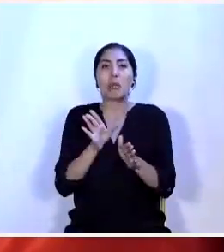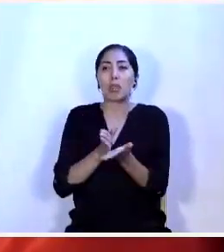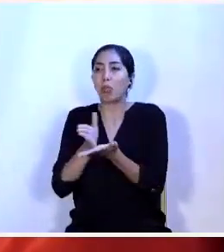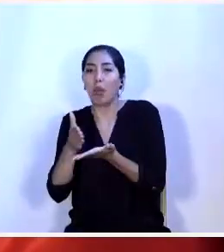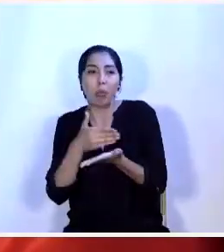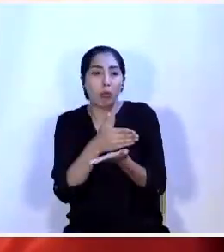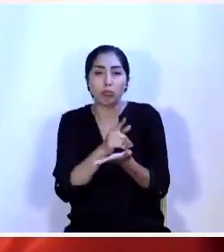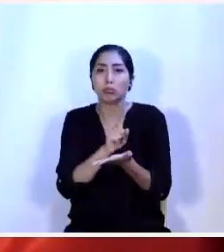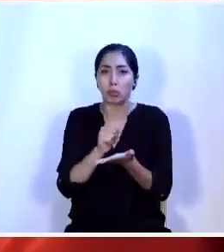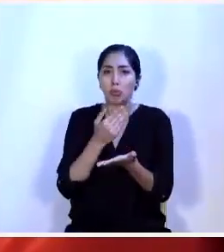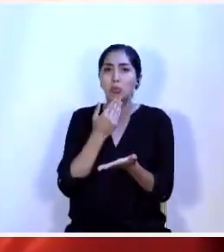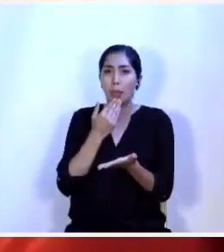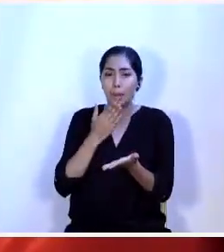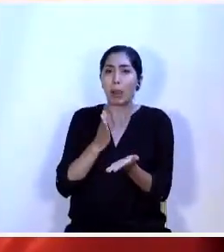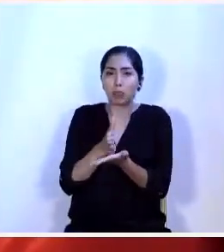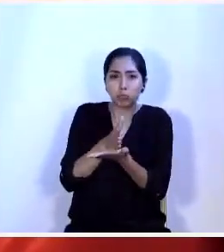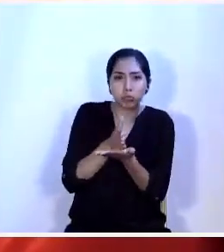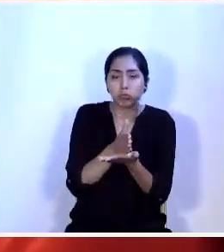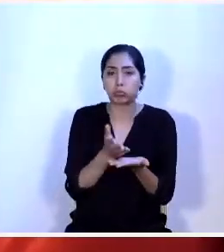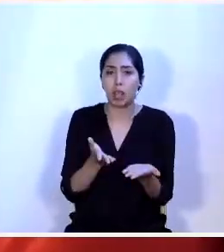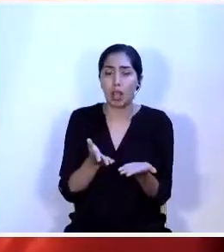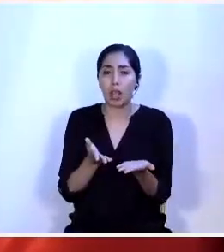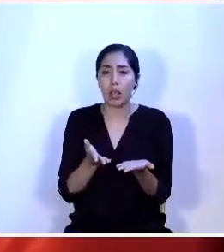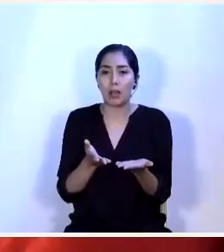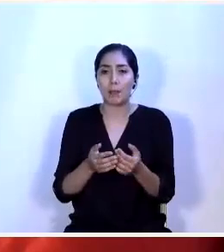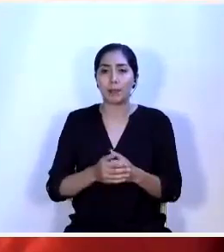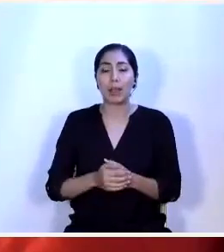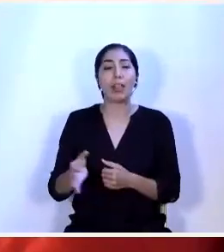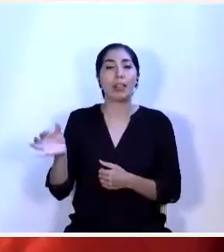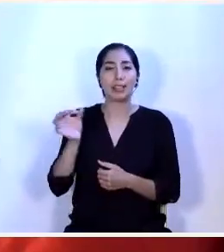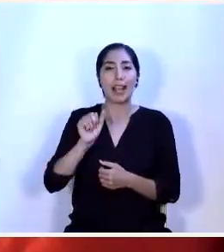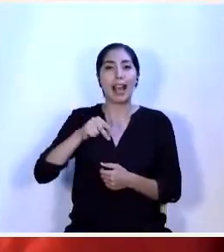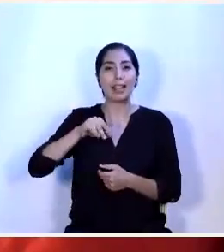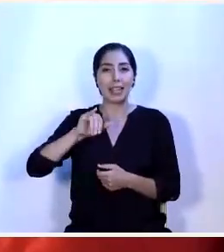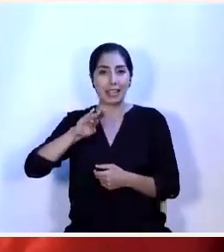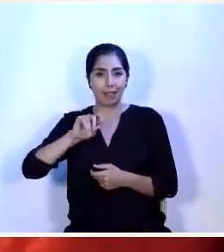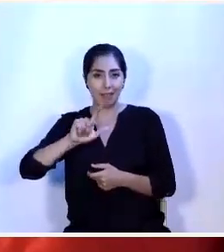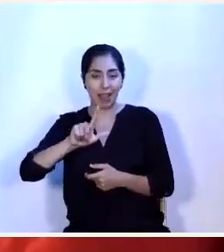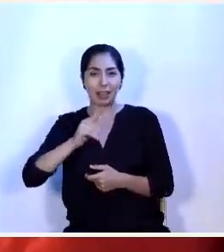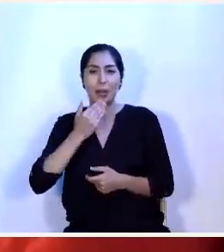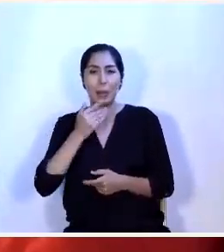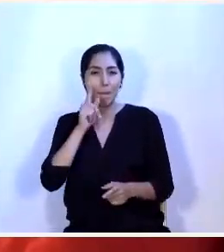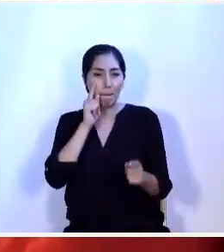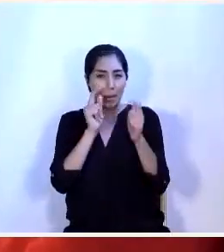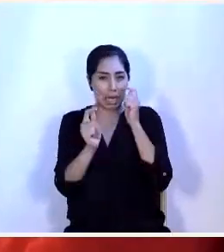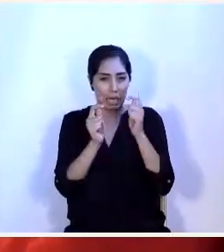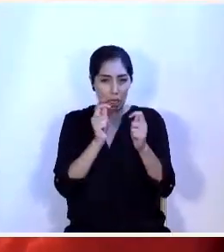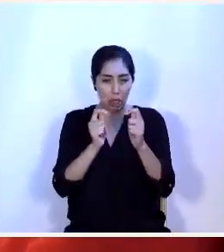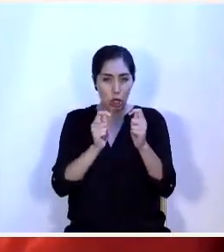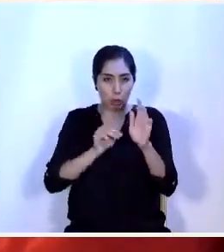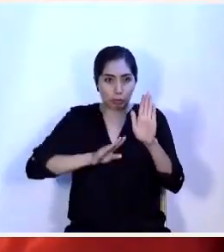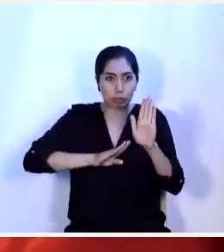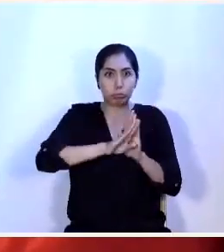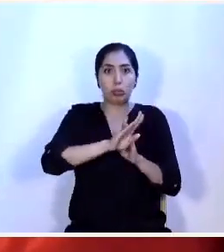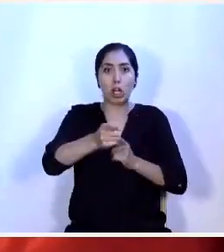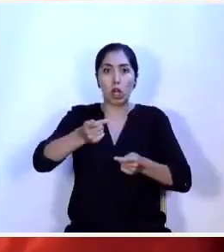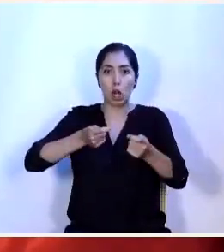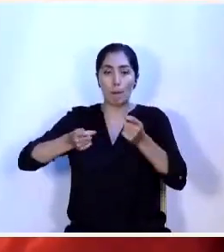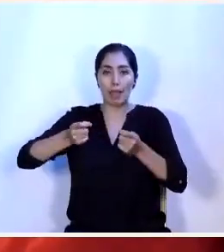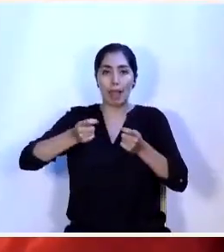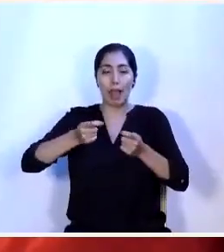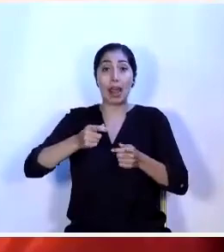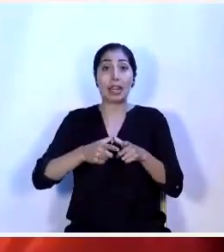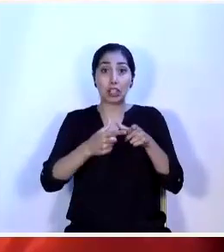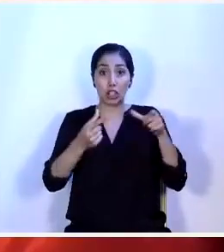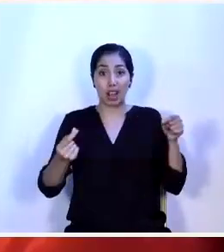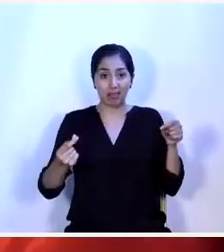cosas. Decía Aníbal Pinto Santa Cruz a propósito de los peligros que entrañaba la expansión de la economía nacional sin una subsecuente distribución